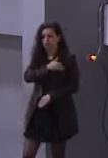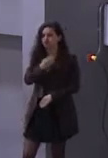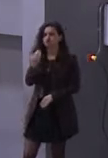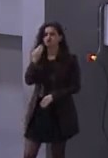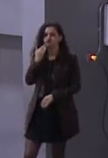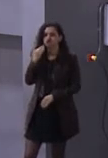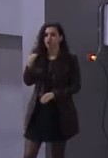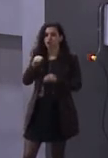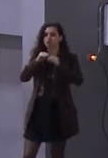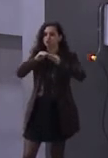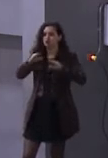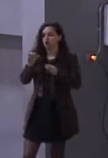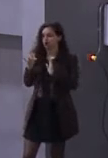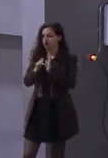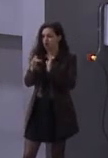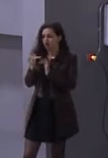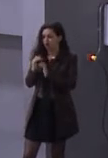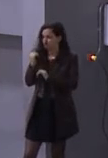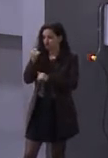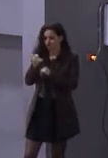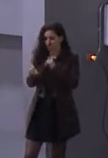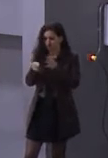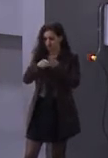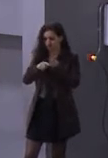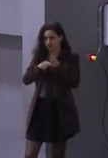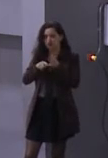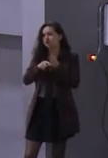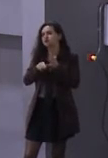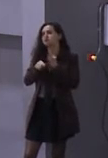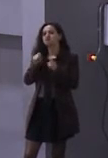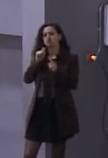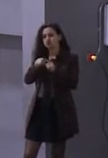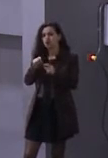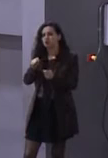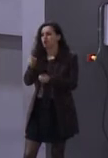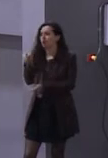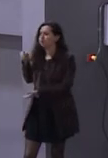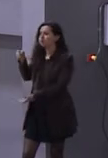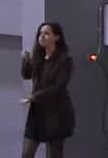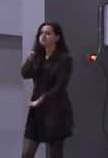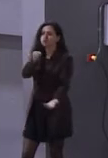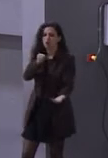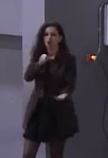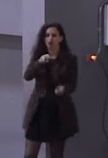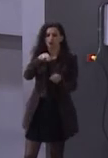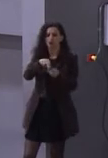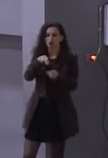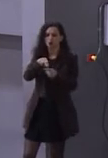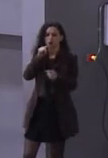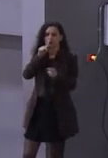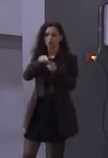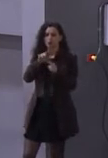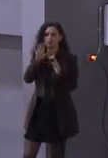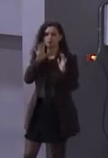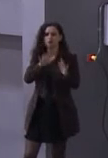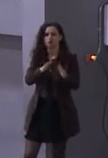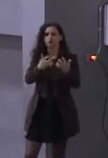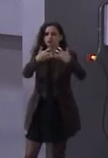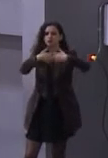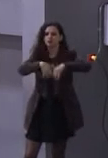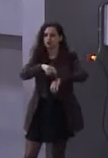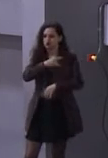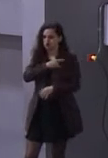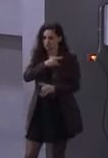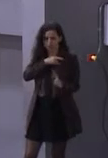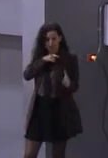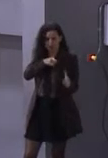abril, precisamente, de la distribución de los recursos para base presupuestal, para funcionamiento,